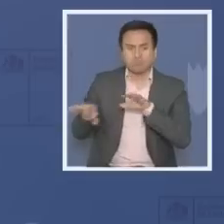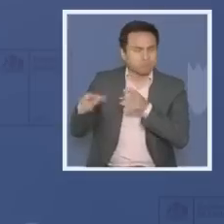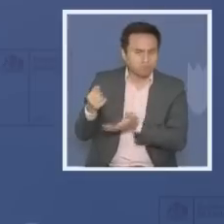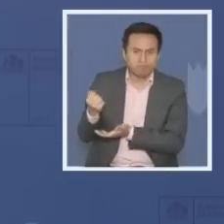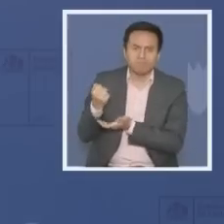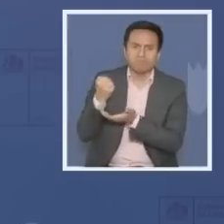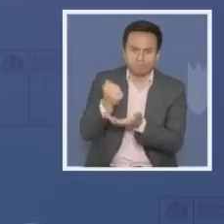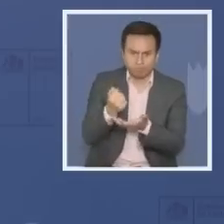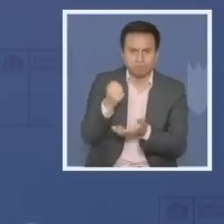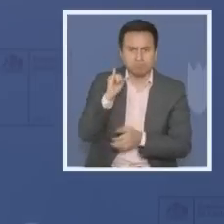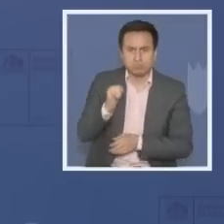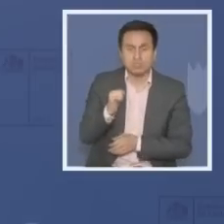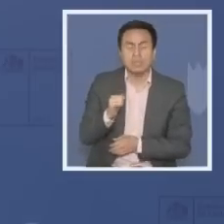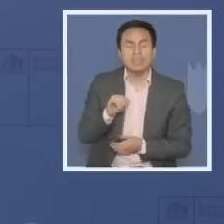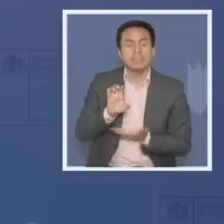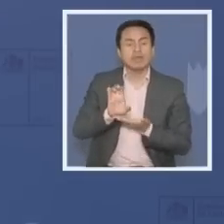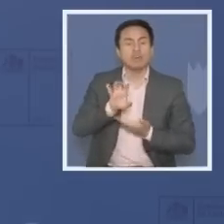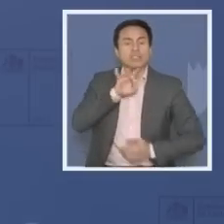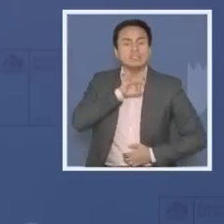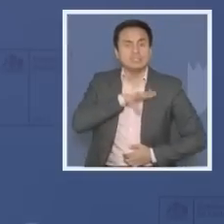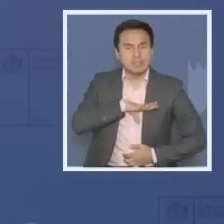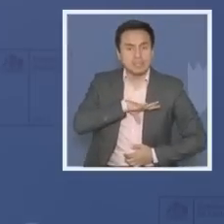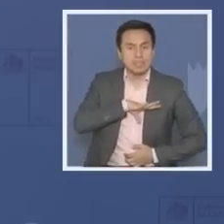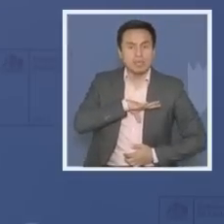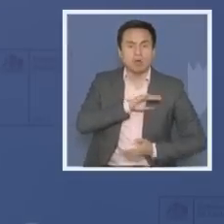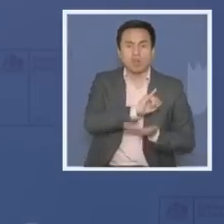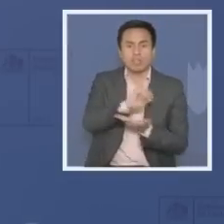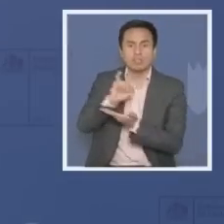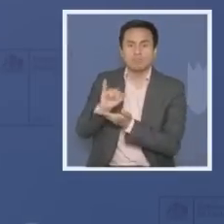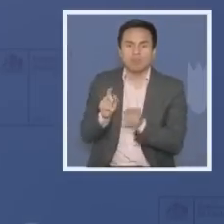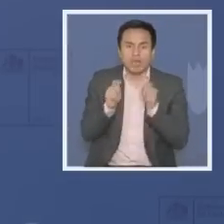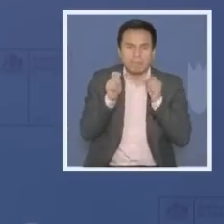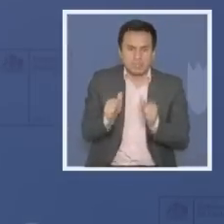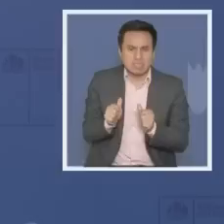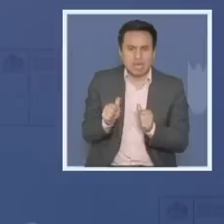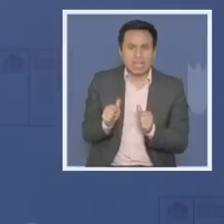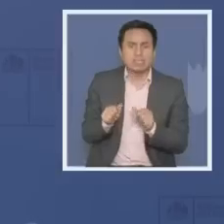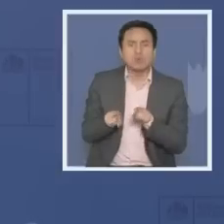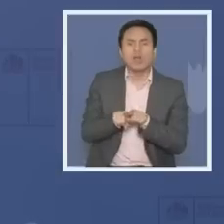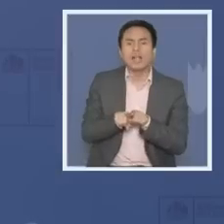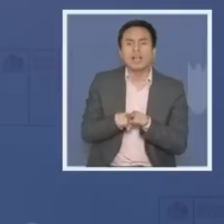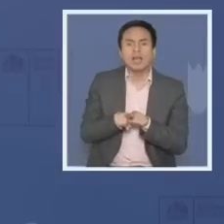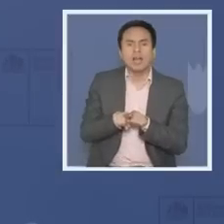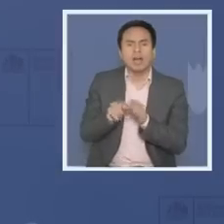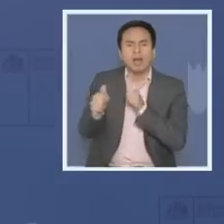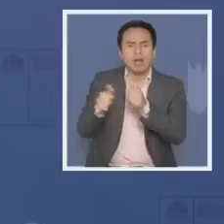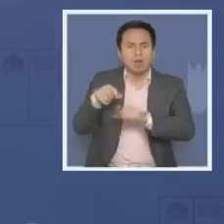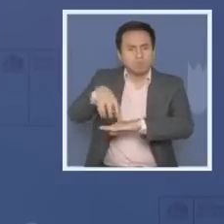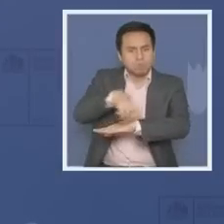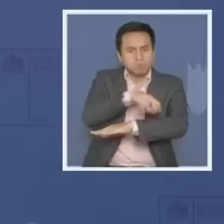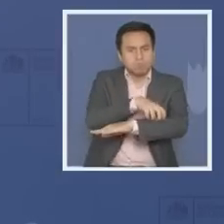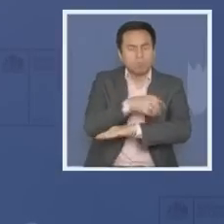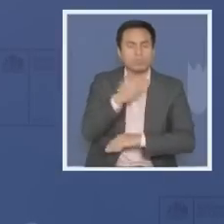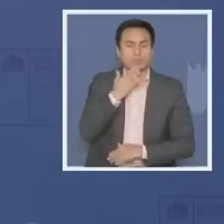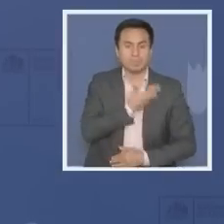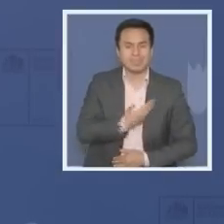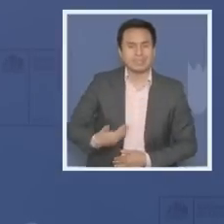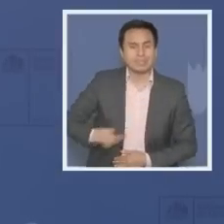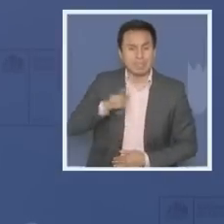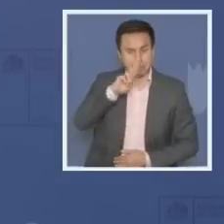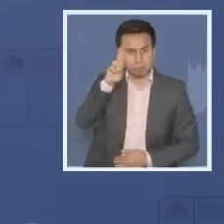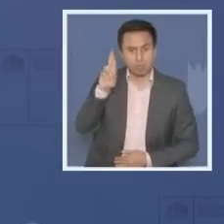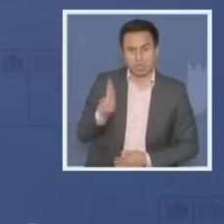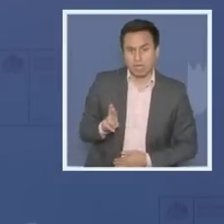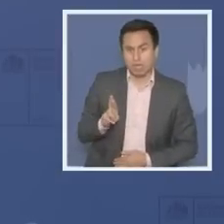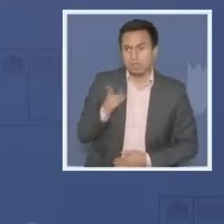se requieran. El Estado de Chile, con sus organismos especializados, con sus autoridades regionales y con el presidente de la